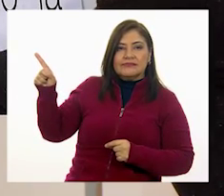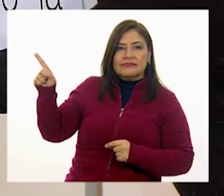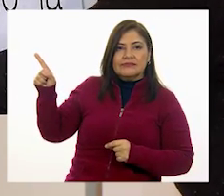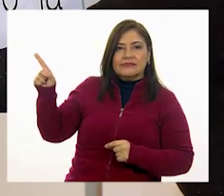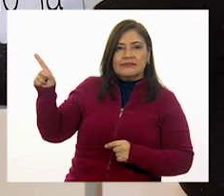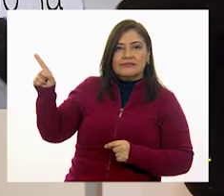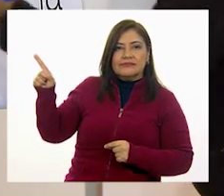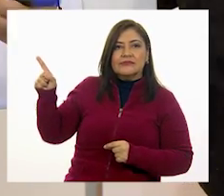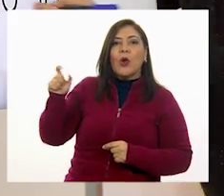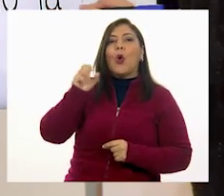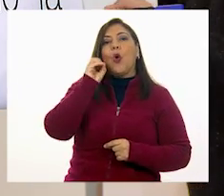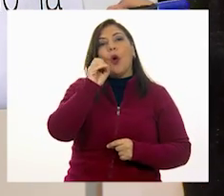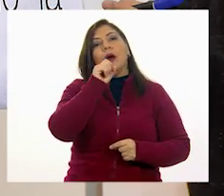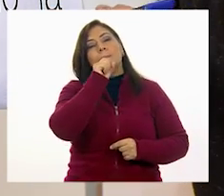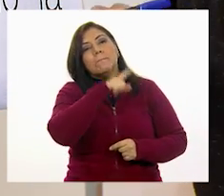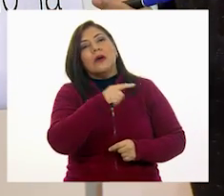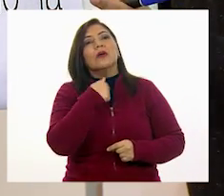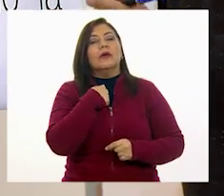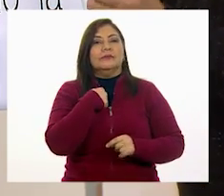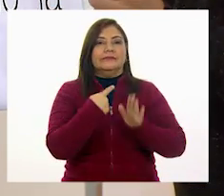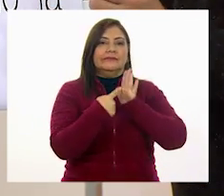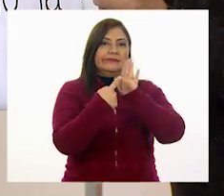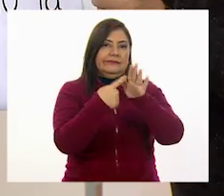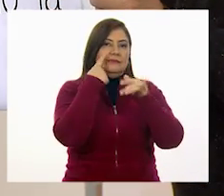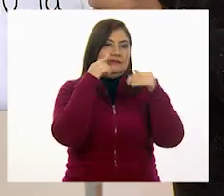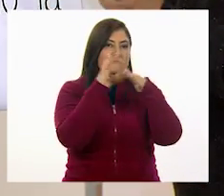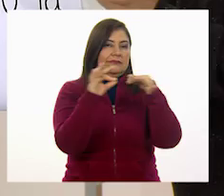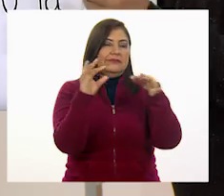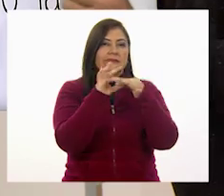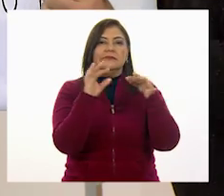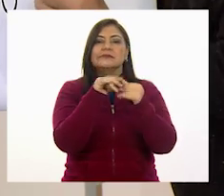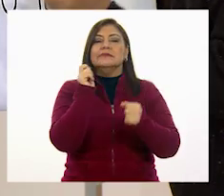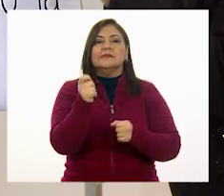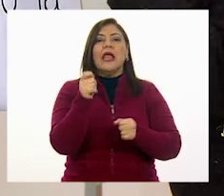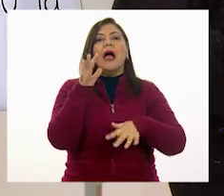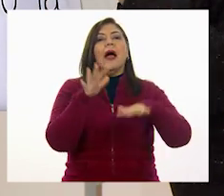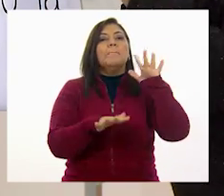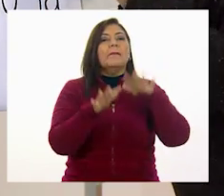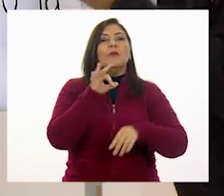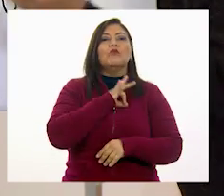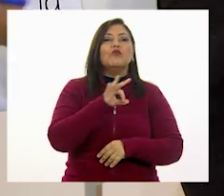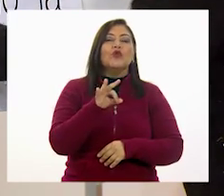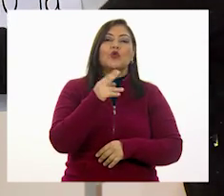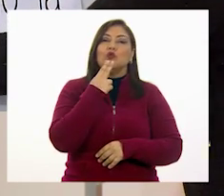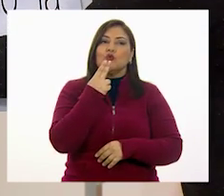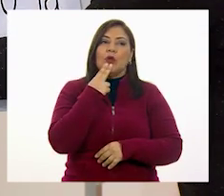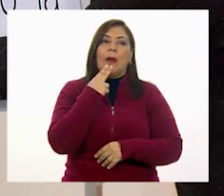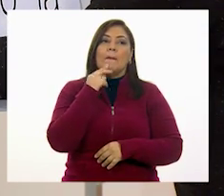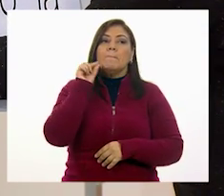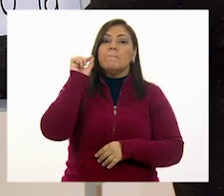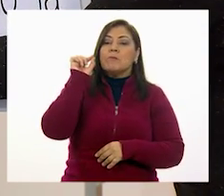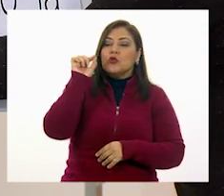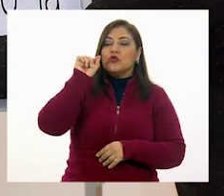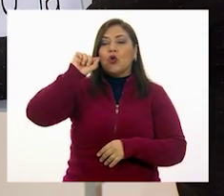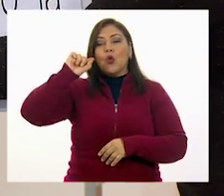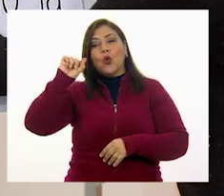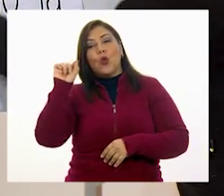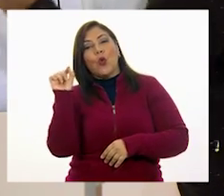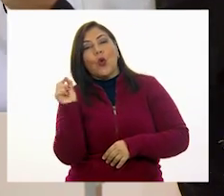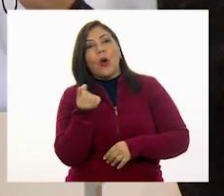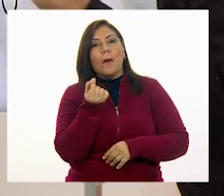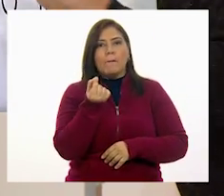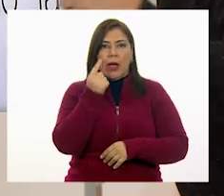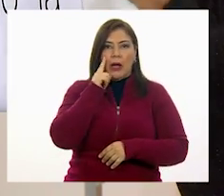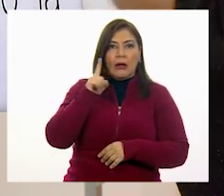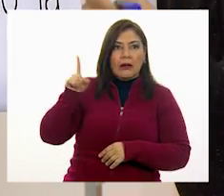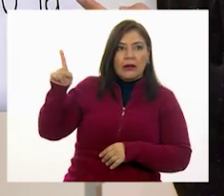coma. O también les voy a enseñar que a veces podemos utilizar un punto y coma. Esto lo van a